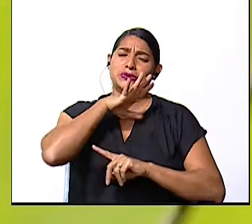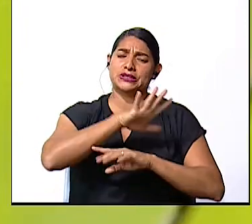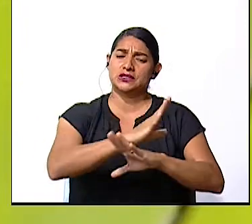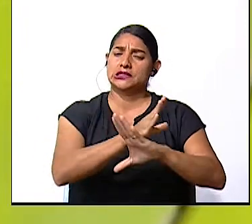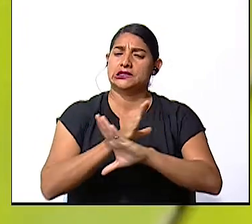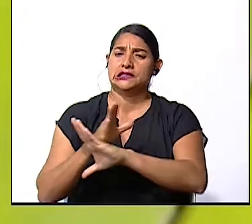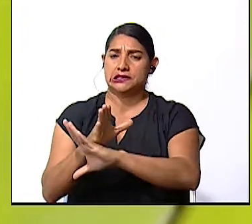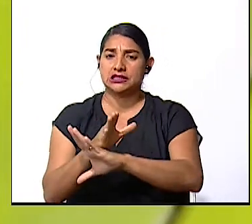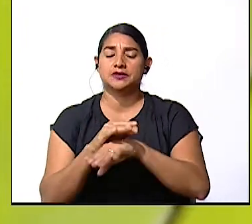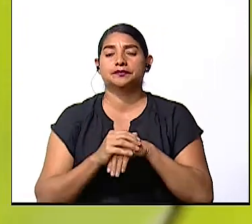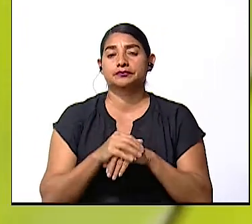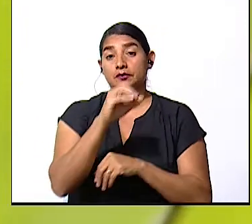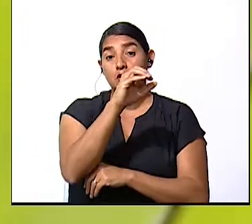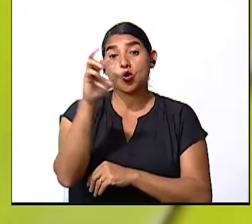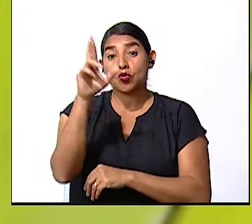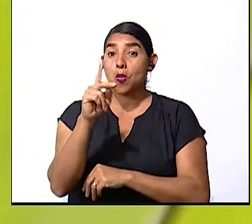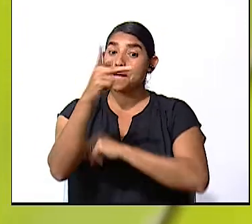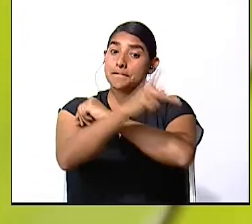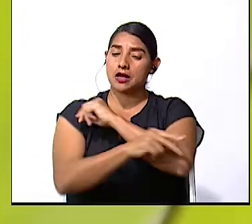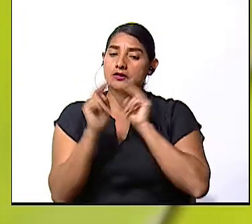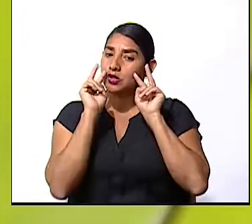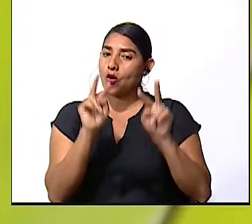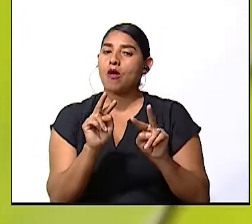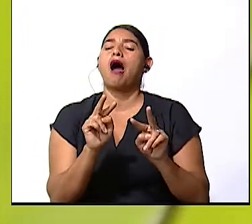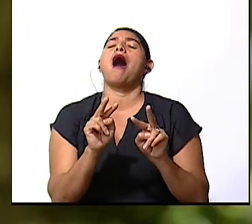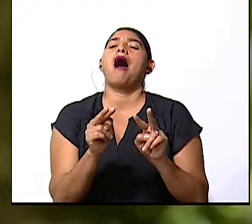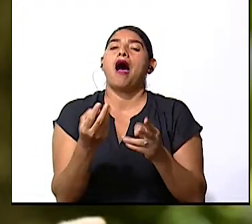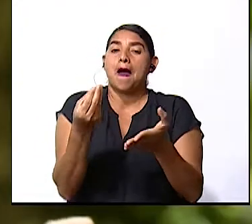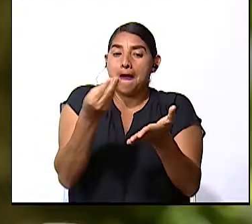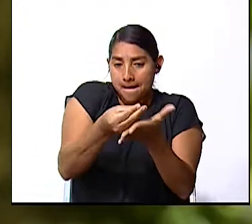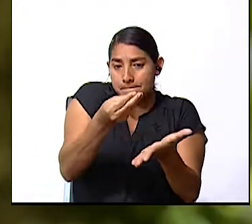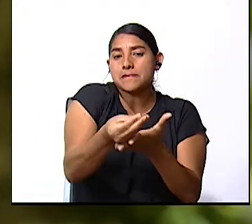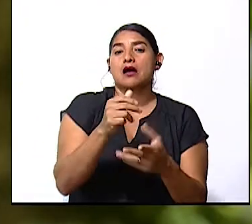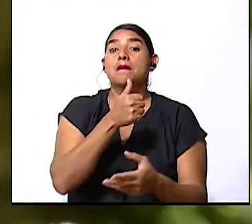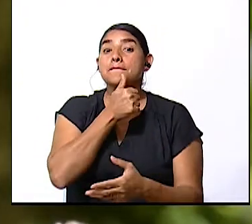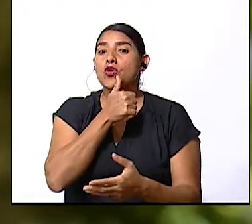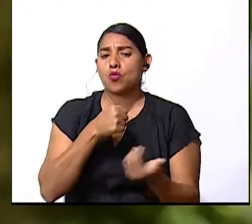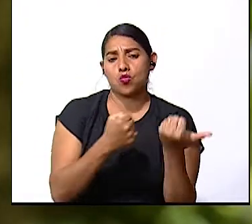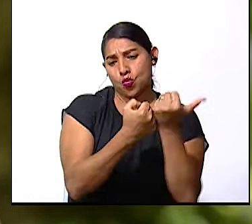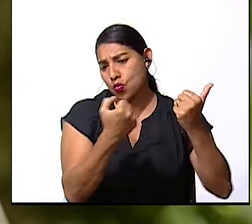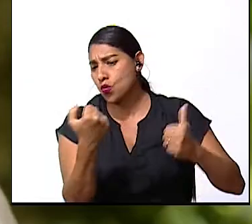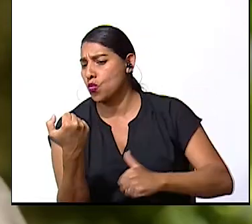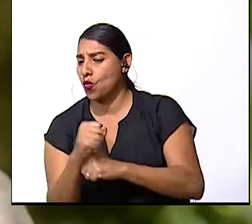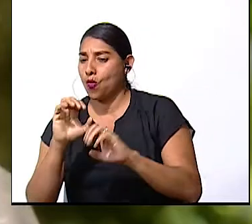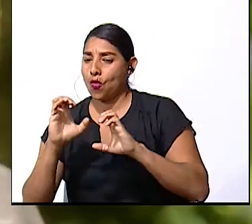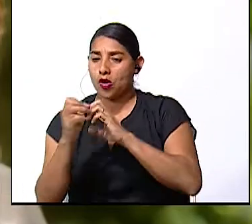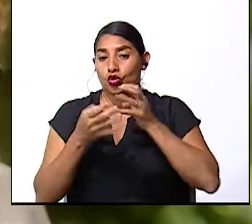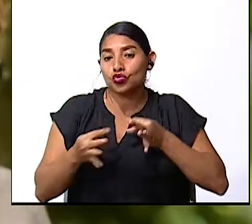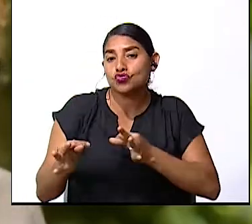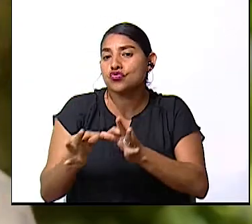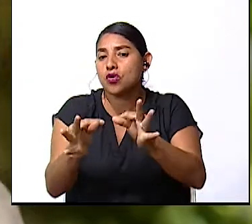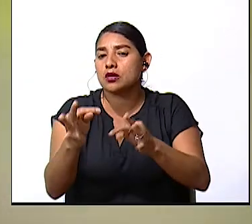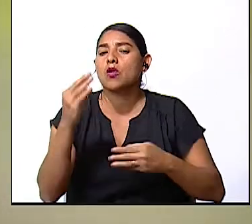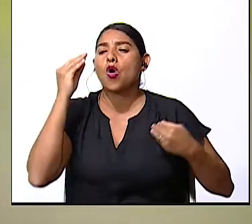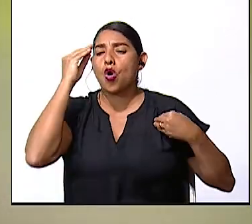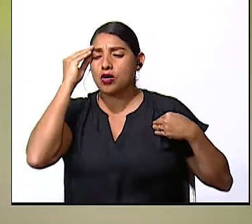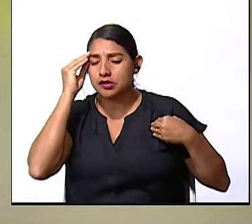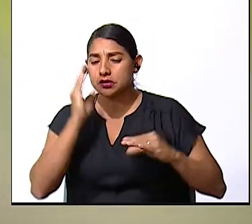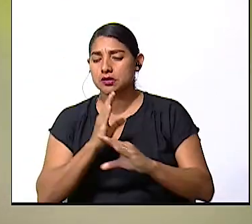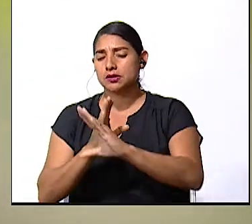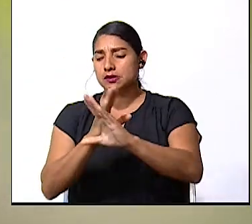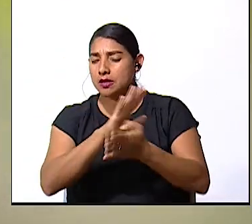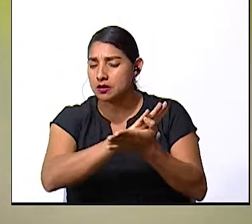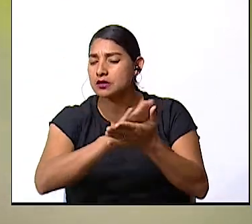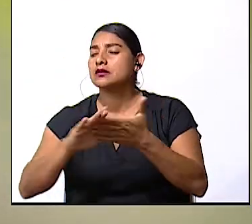contaminación. Costa Rica es un país conocido por sus inversiones públicas y privadas en ecoturismo. Promueve la conciencia medioambiental, así